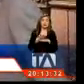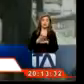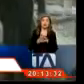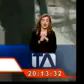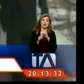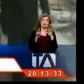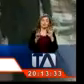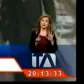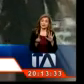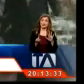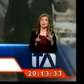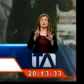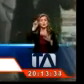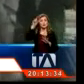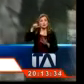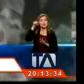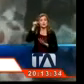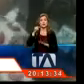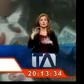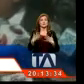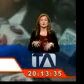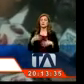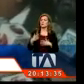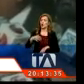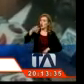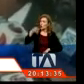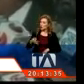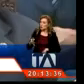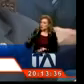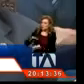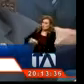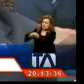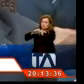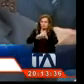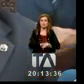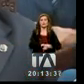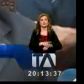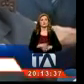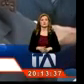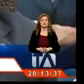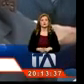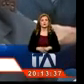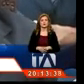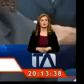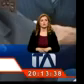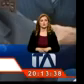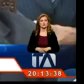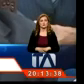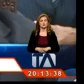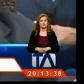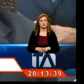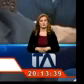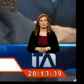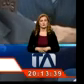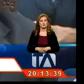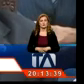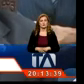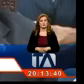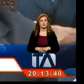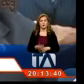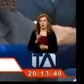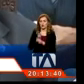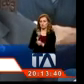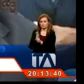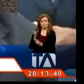han transcurrido y el Estado aún no logra hacer cumplir su condena. ¿Está dispuesto que se giren las correspondientes órdenes de captura y